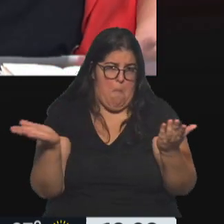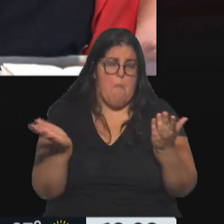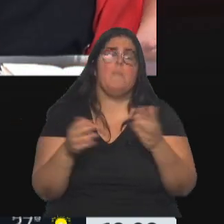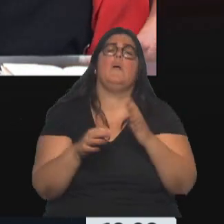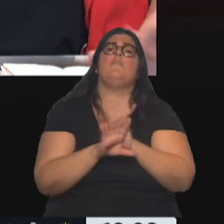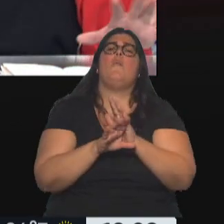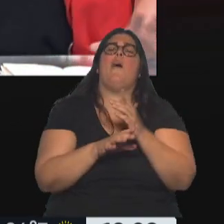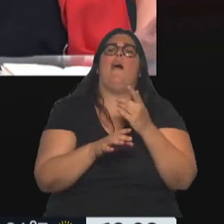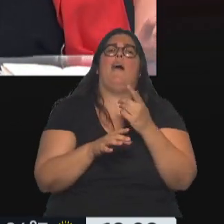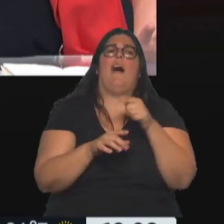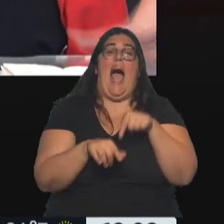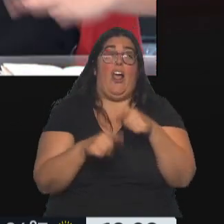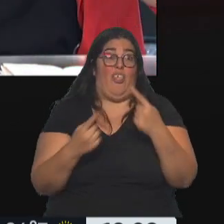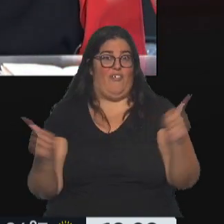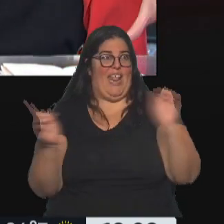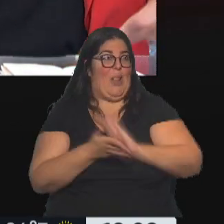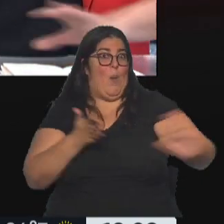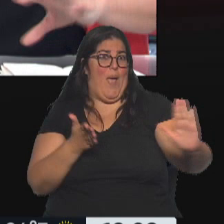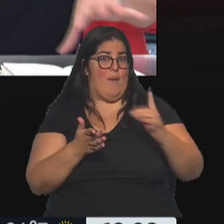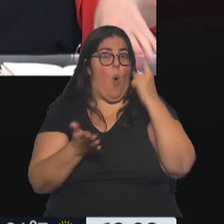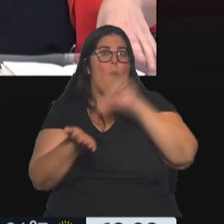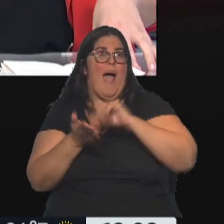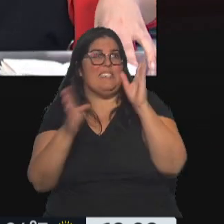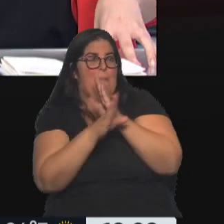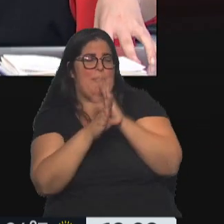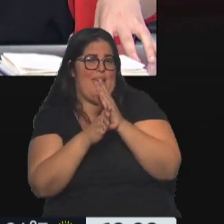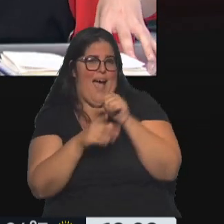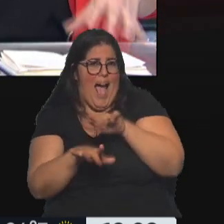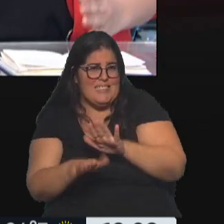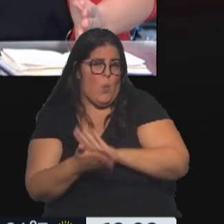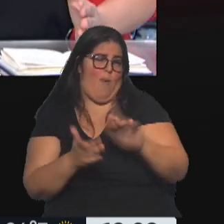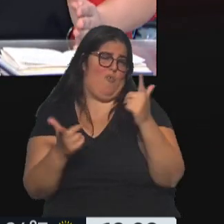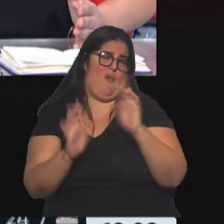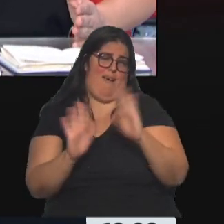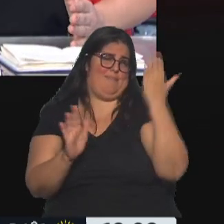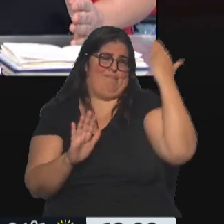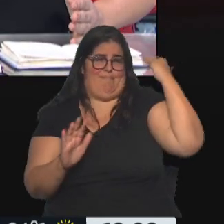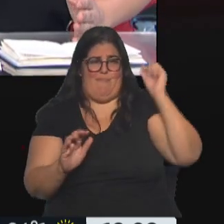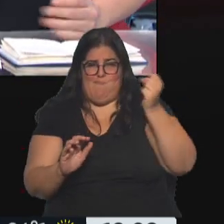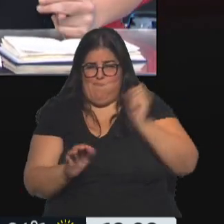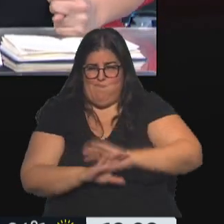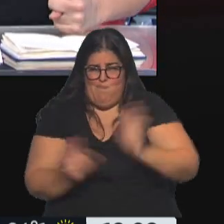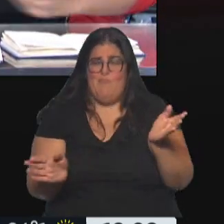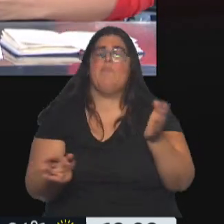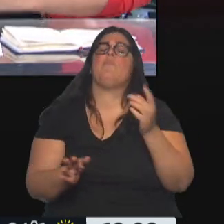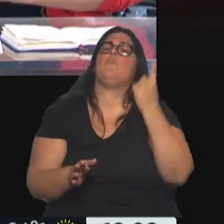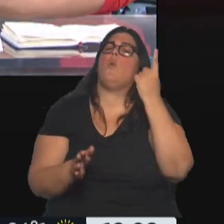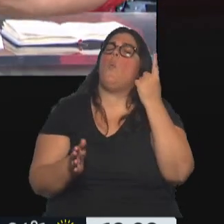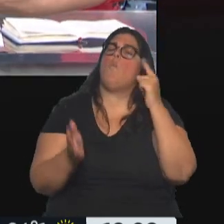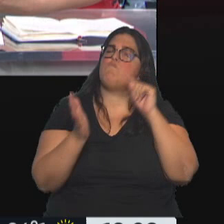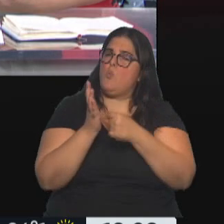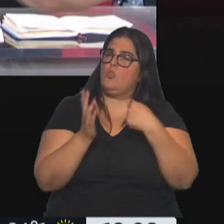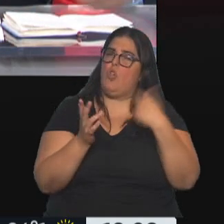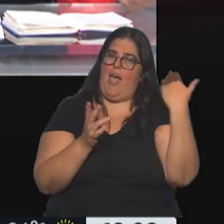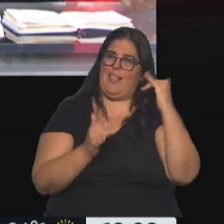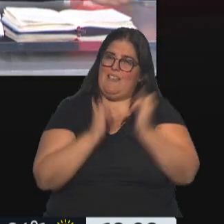nuevo que un país quiera espiar a otro. Totalmente. Esto es histórico, pero por otro, yo diría que y algo también se mencionaba en el informe, en el caso